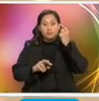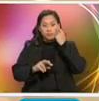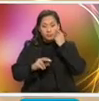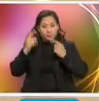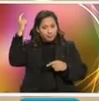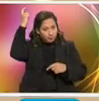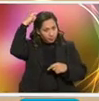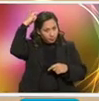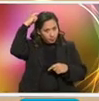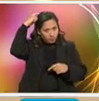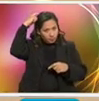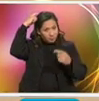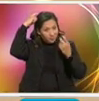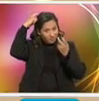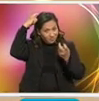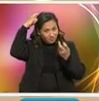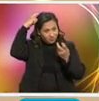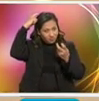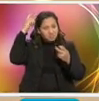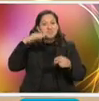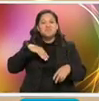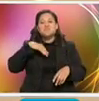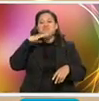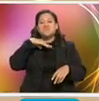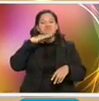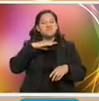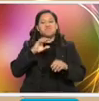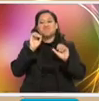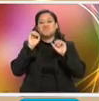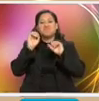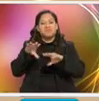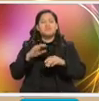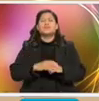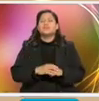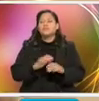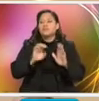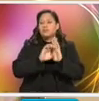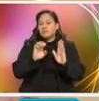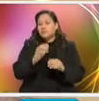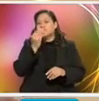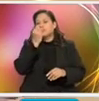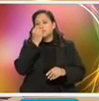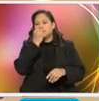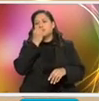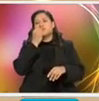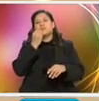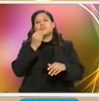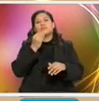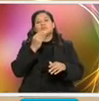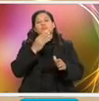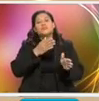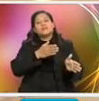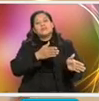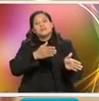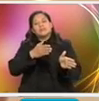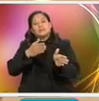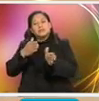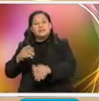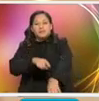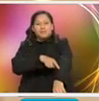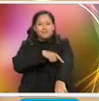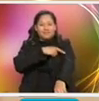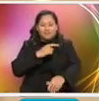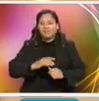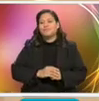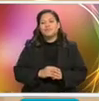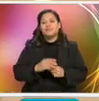cerebro es uno de los órganos como que más descuidamos. Por ejemplo, dejamos de comer periodos muy largos y la gente cree que